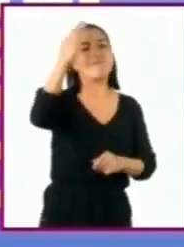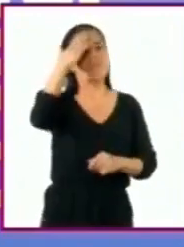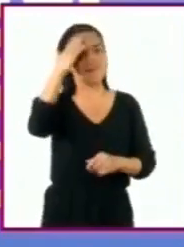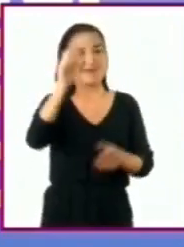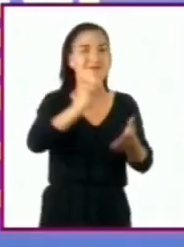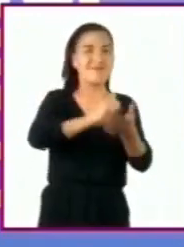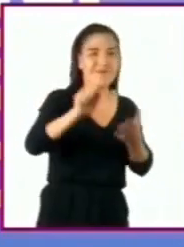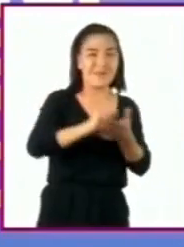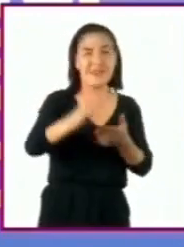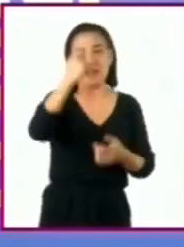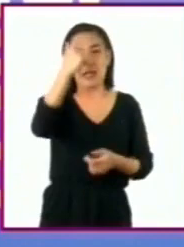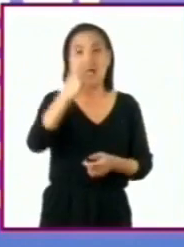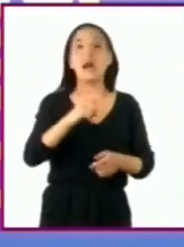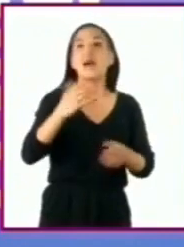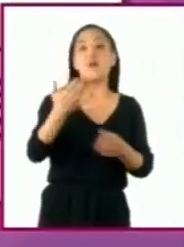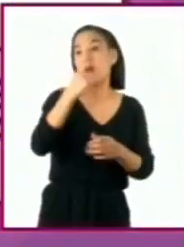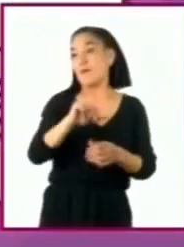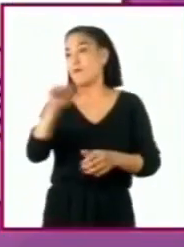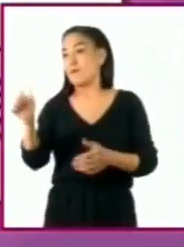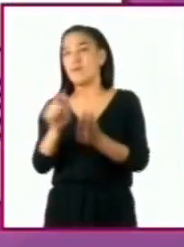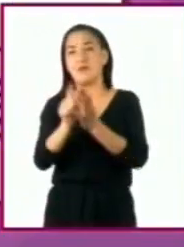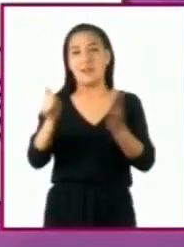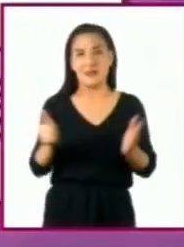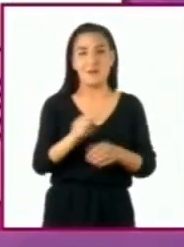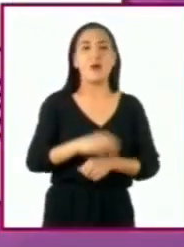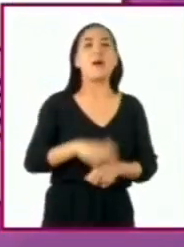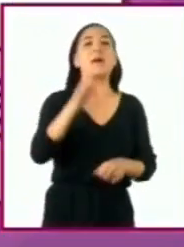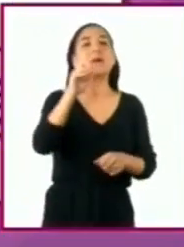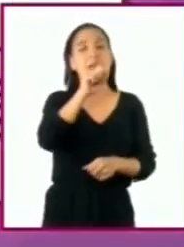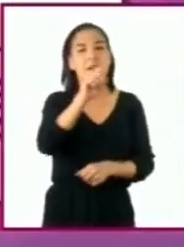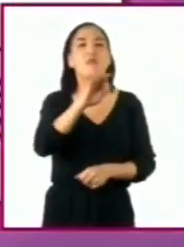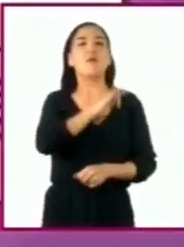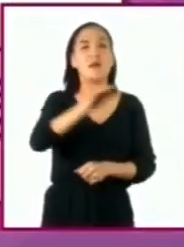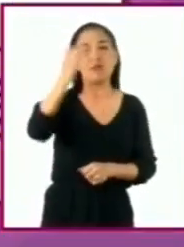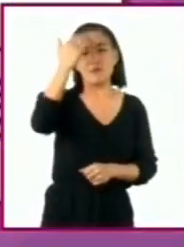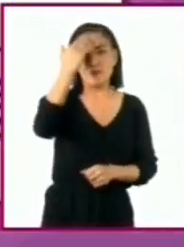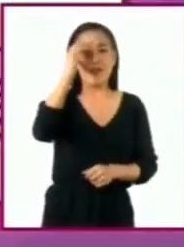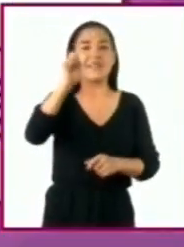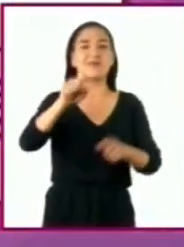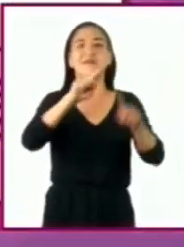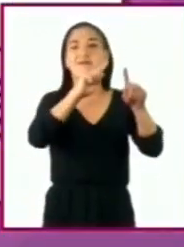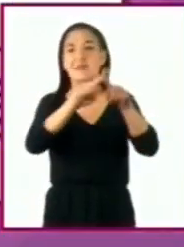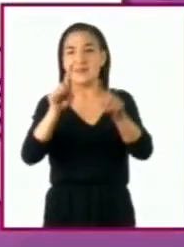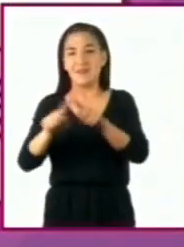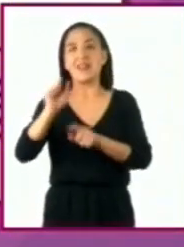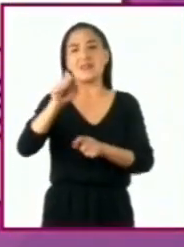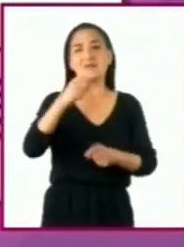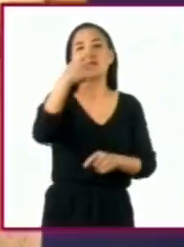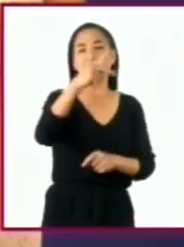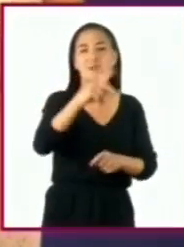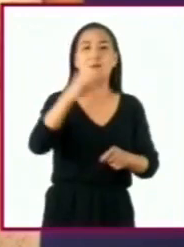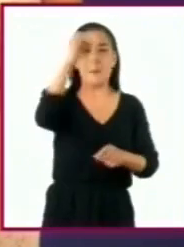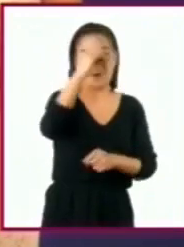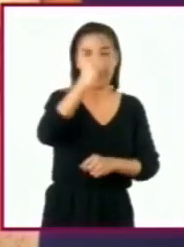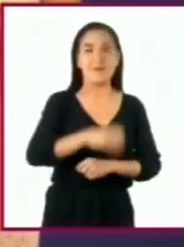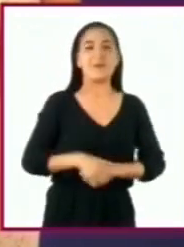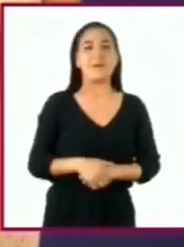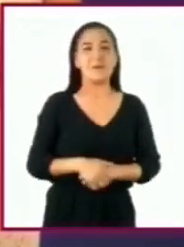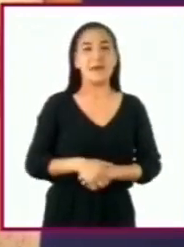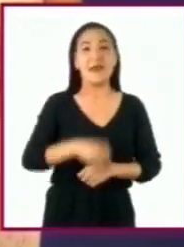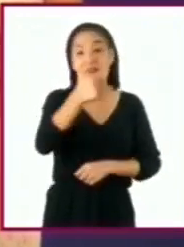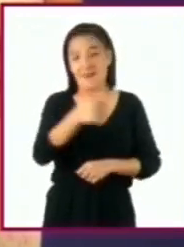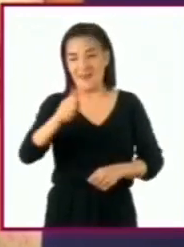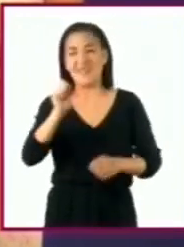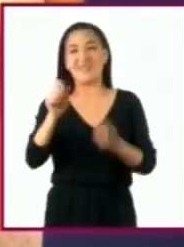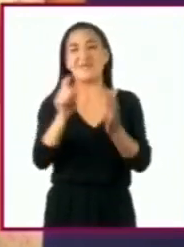quizá no se encuentre en otras fuentes, y poder conocer varios puntos de vista sobre el mismo tema. En cada fuente podemos